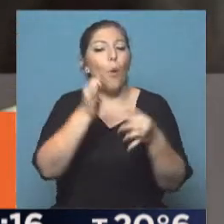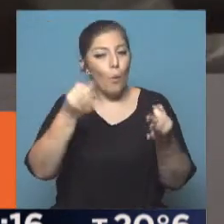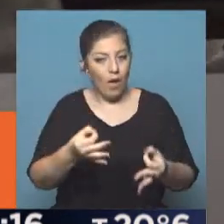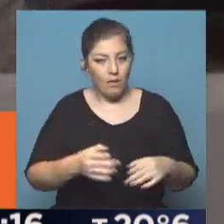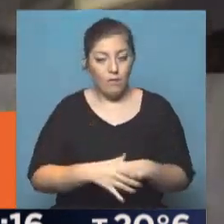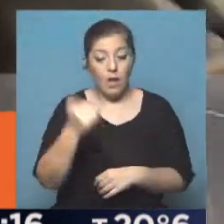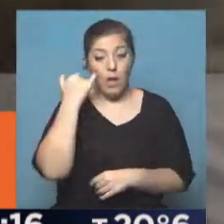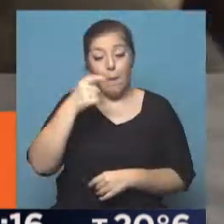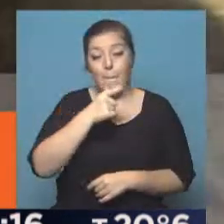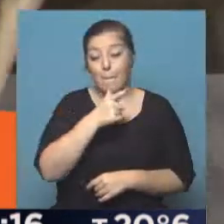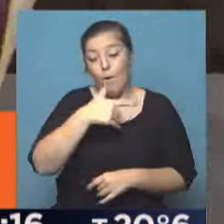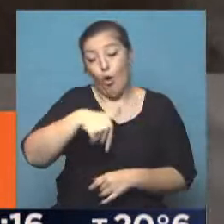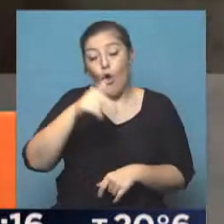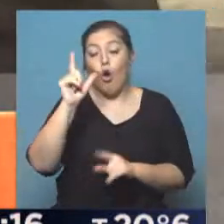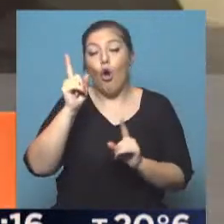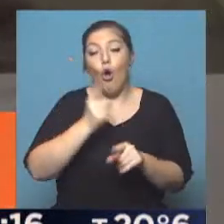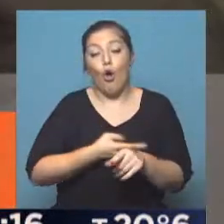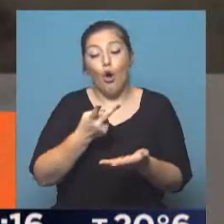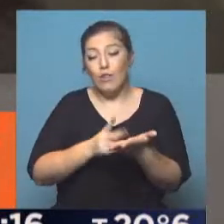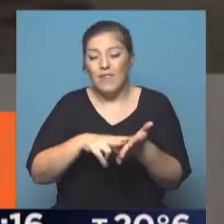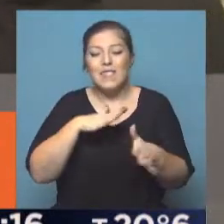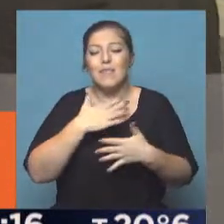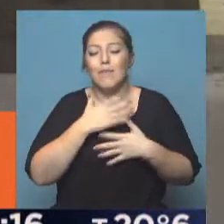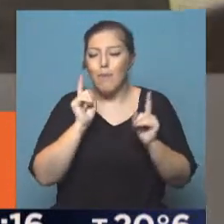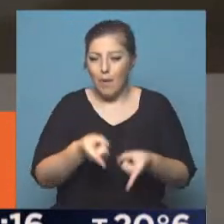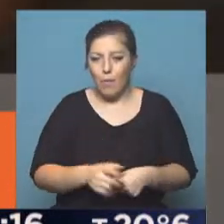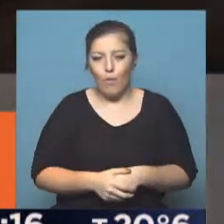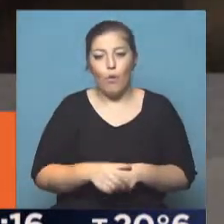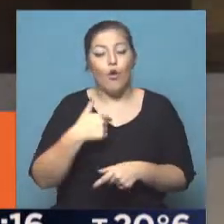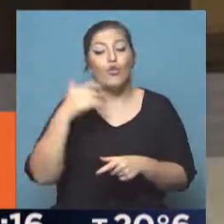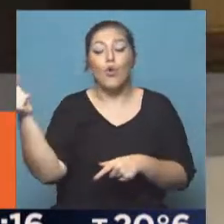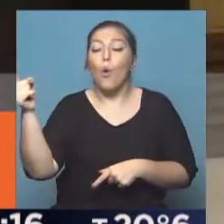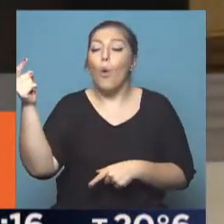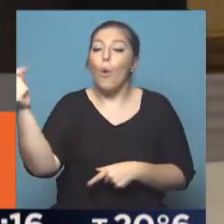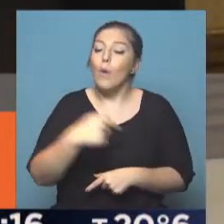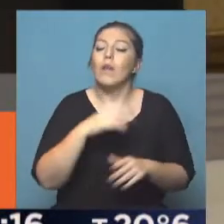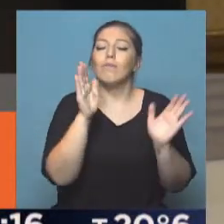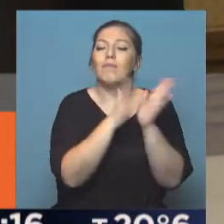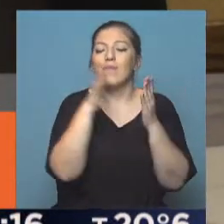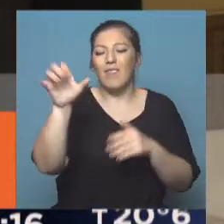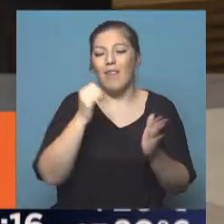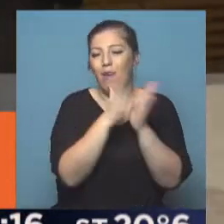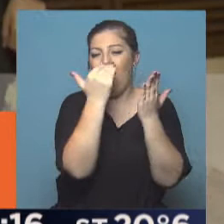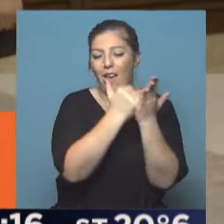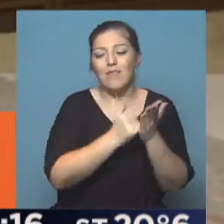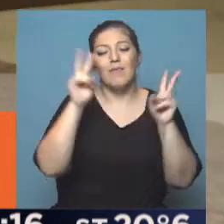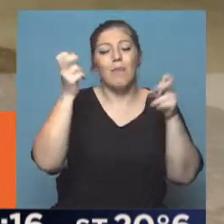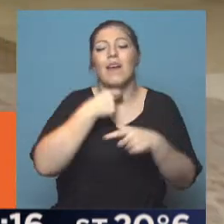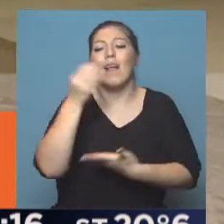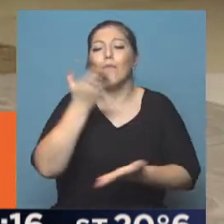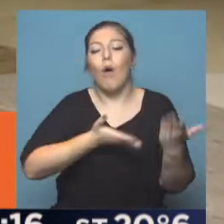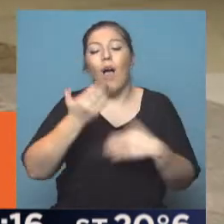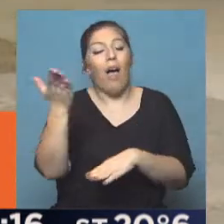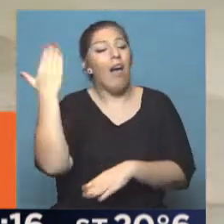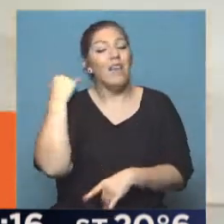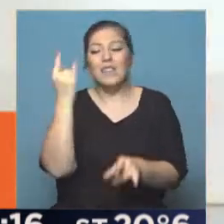Y creo que hoy de vuelta sentí lo mismo. Yo vine con una agenda de temas que quería compartir. Porque como le dije antes